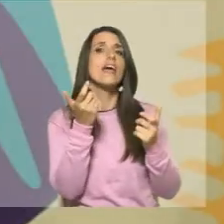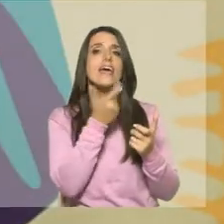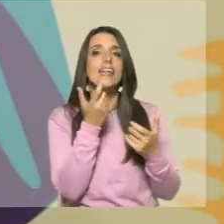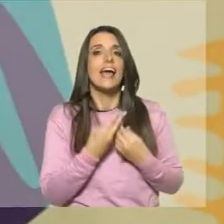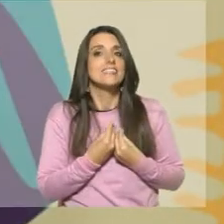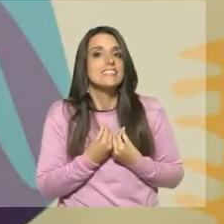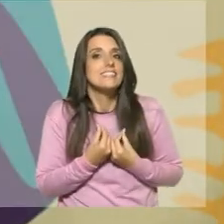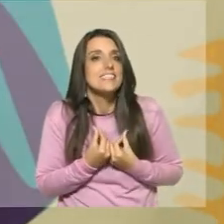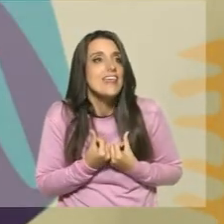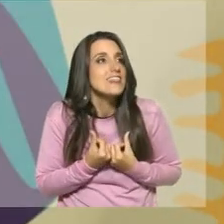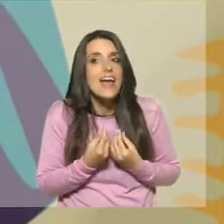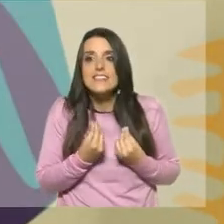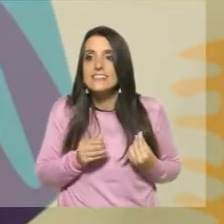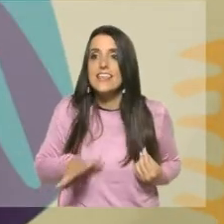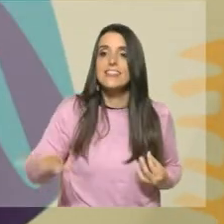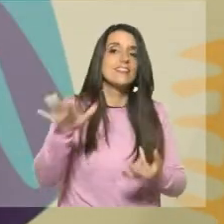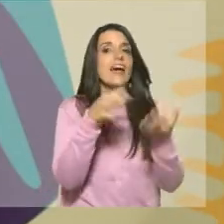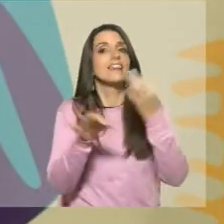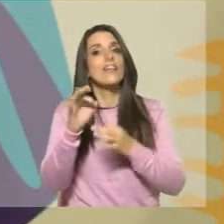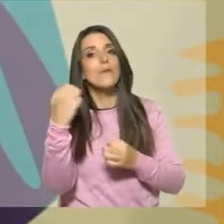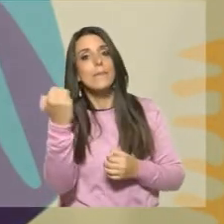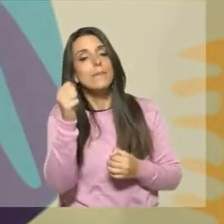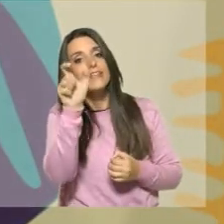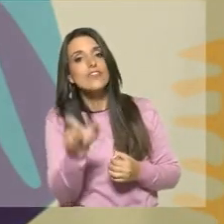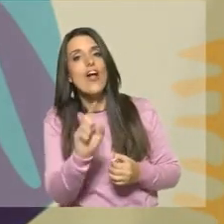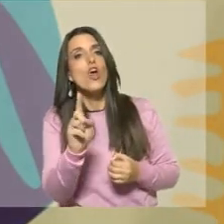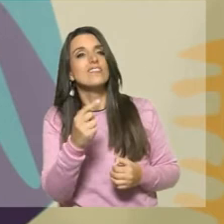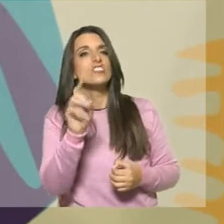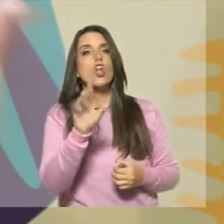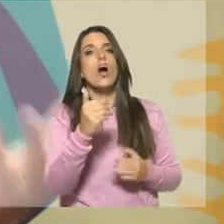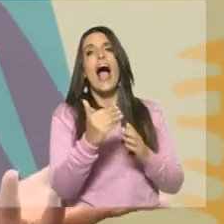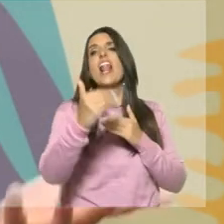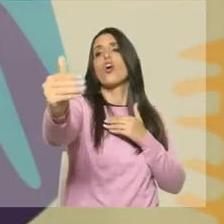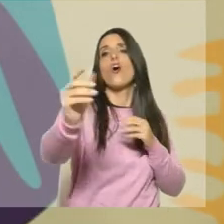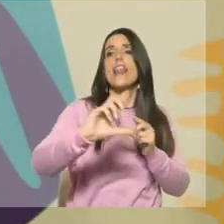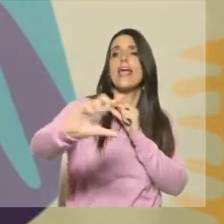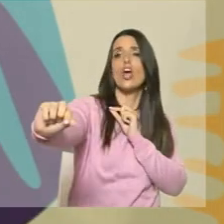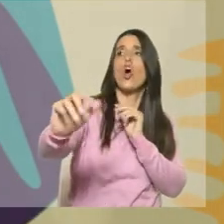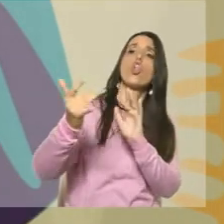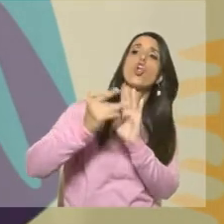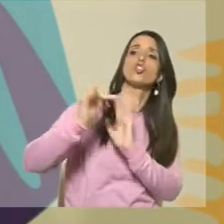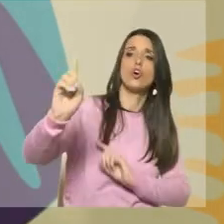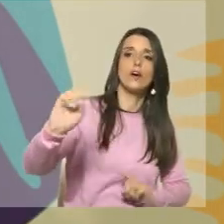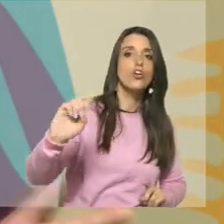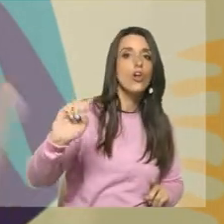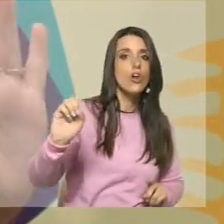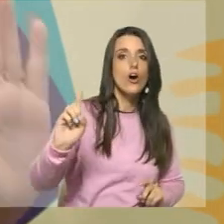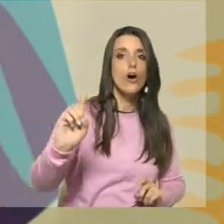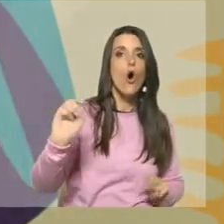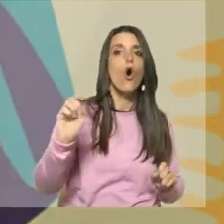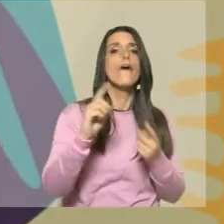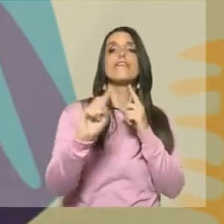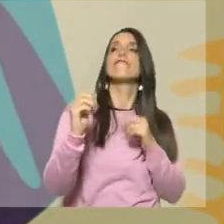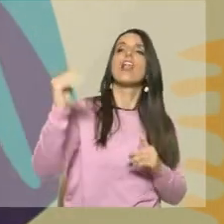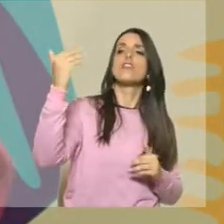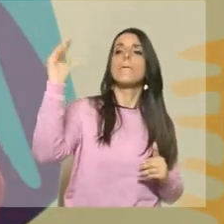sienta parte, porque eso es importante, que la persona no crea que nosotros somos algo inalcanzable o que no pueden, o que nosotros somos